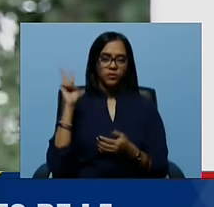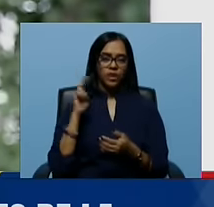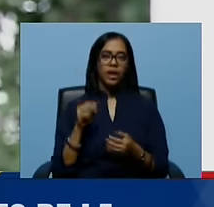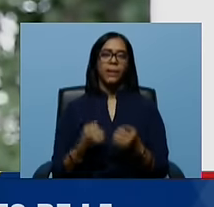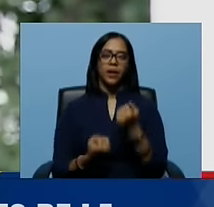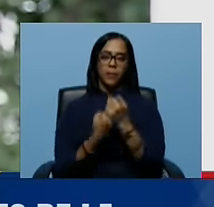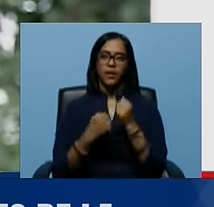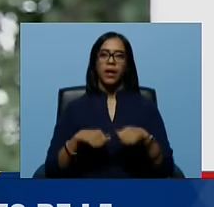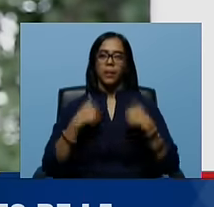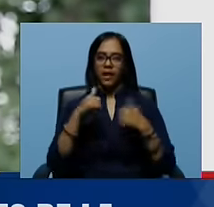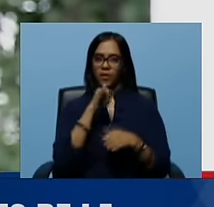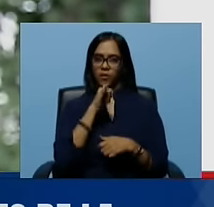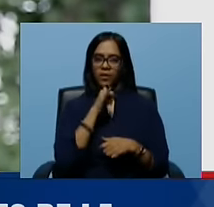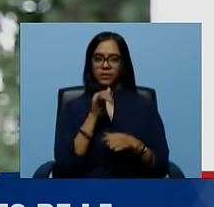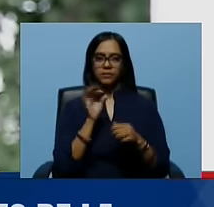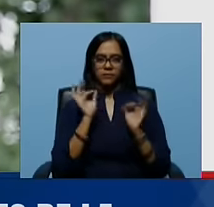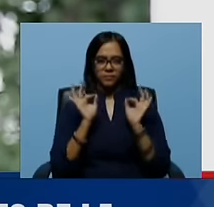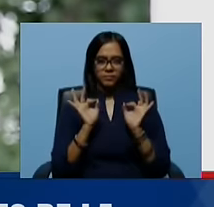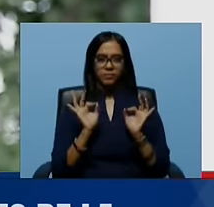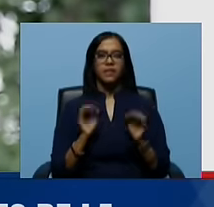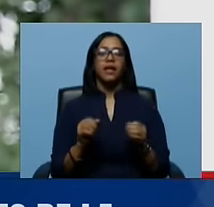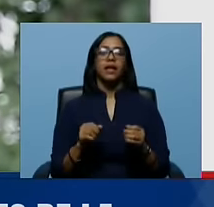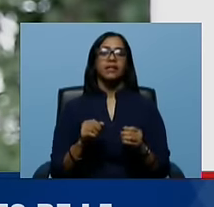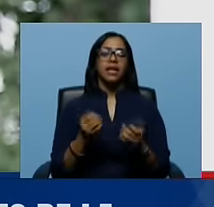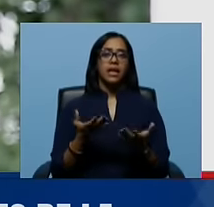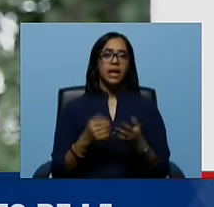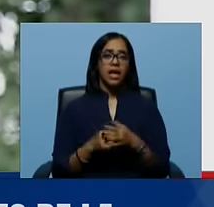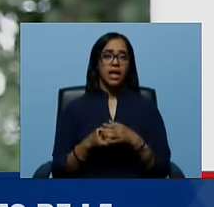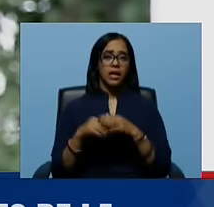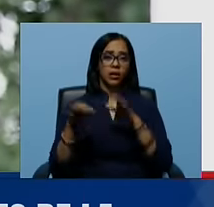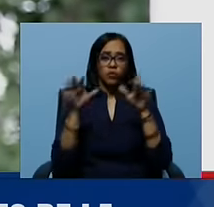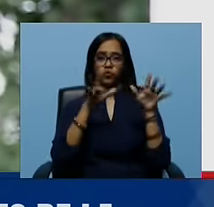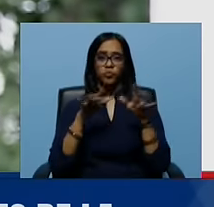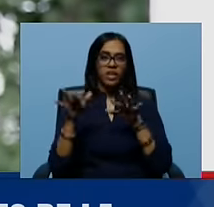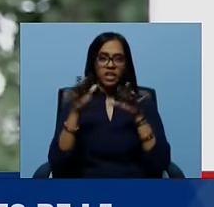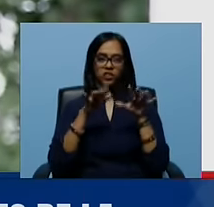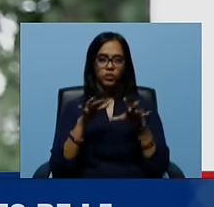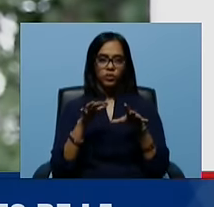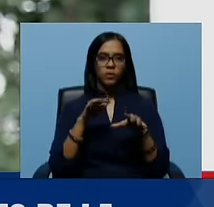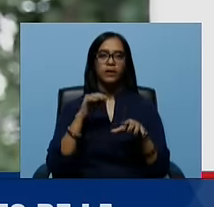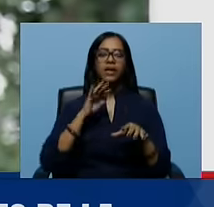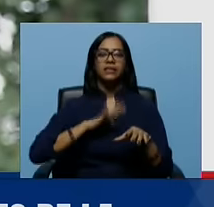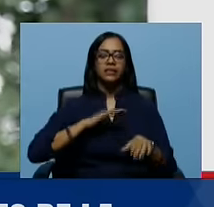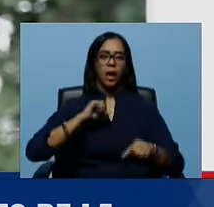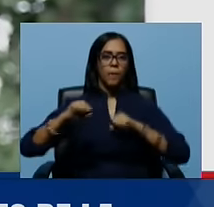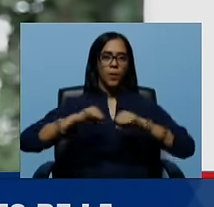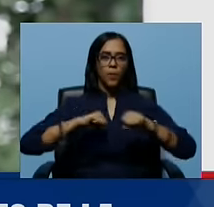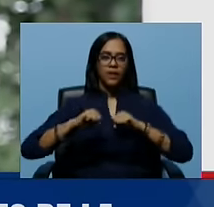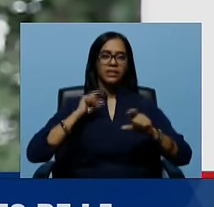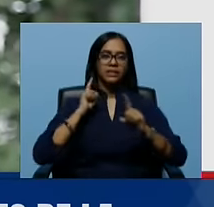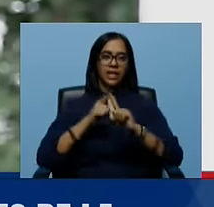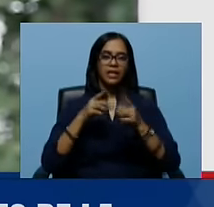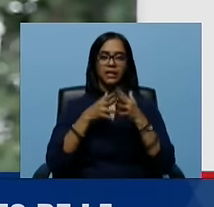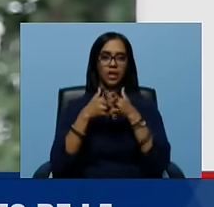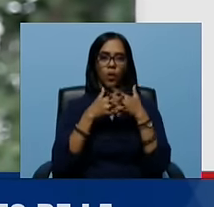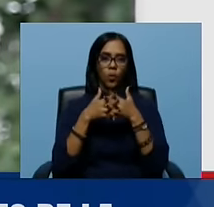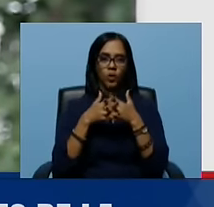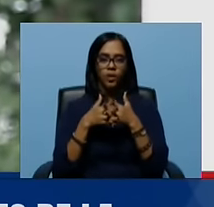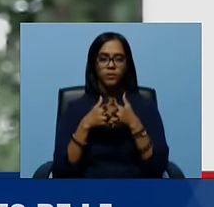muchos más datos detallados de la conspiración que se está promoviendo desde territorio